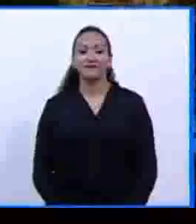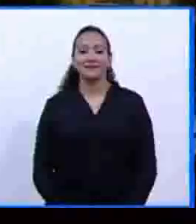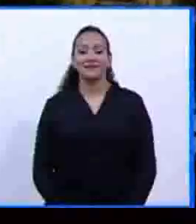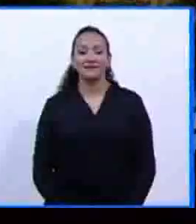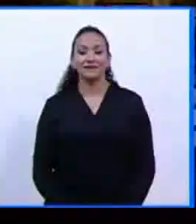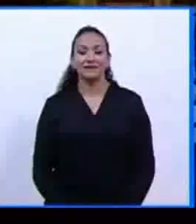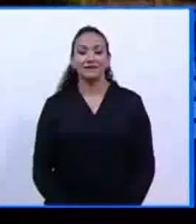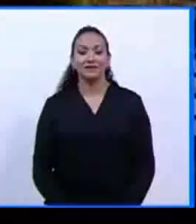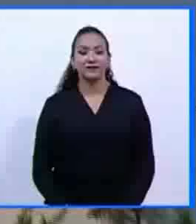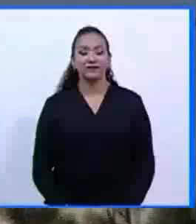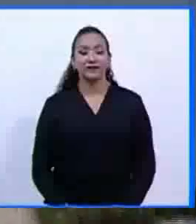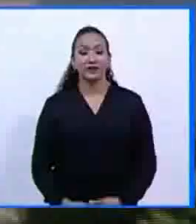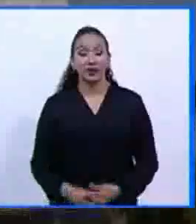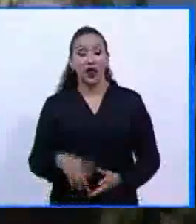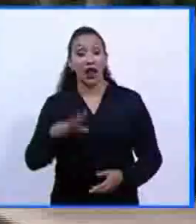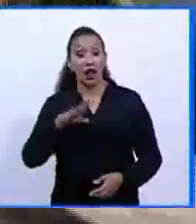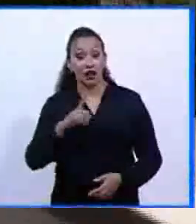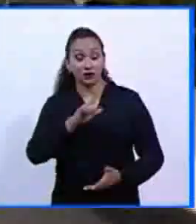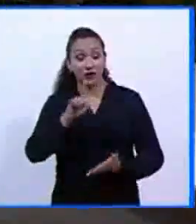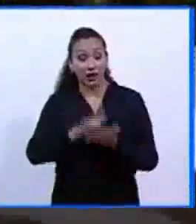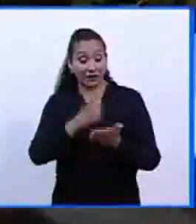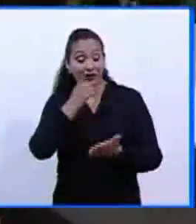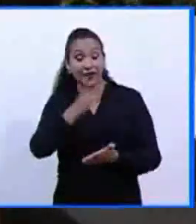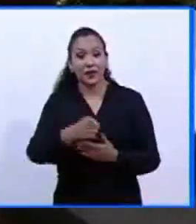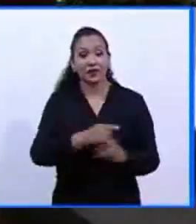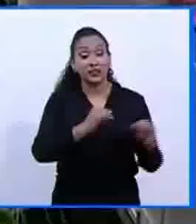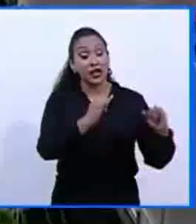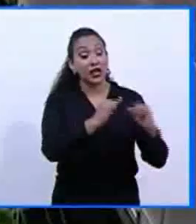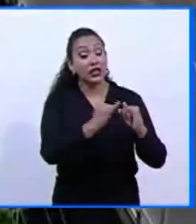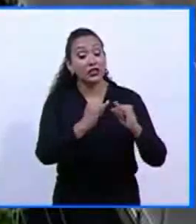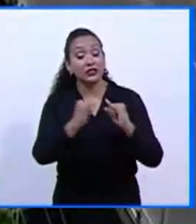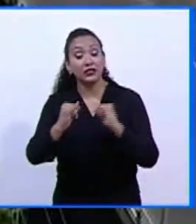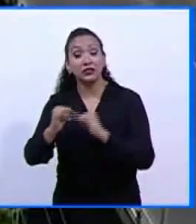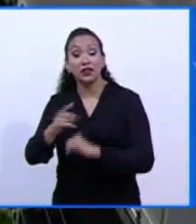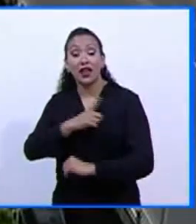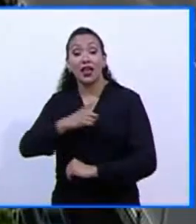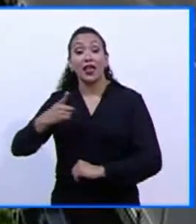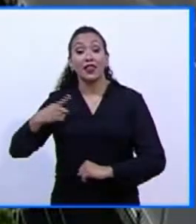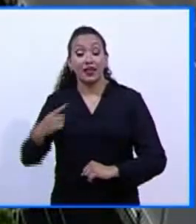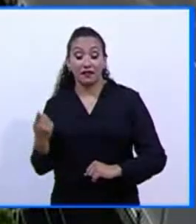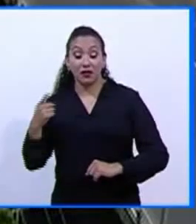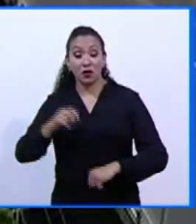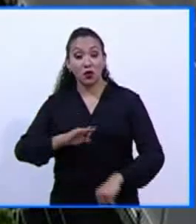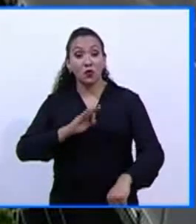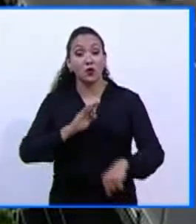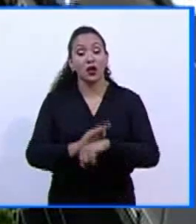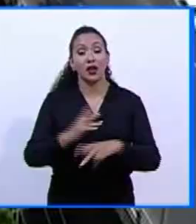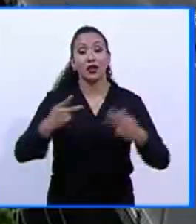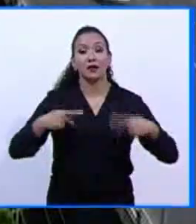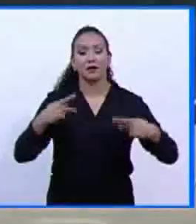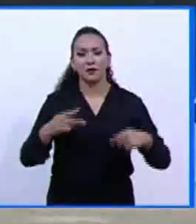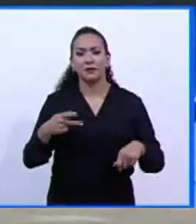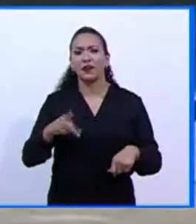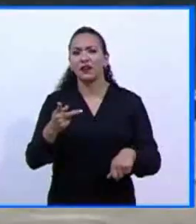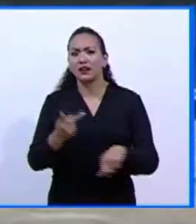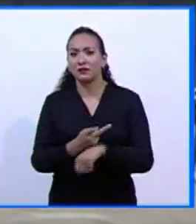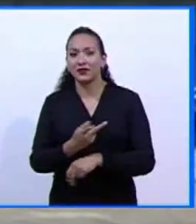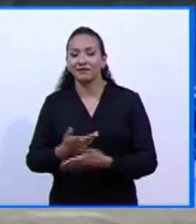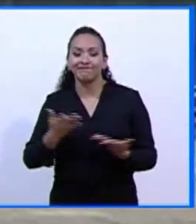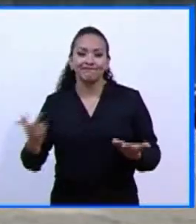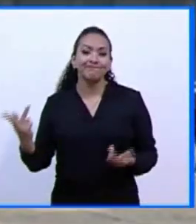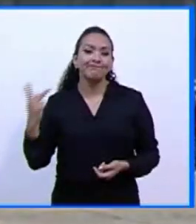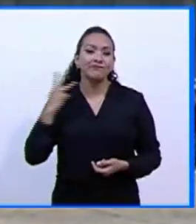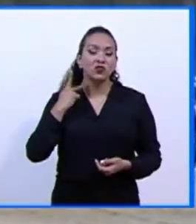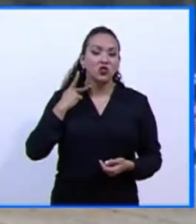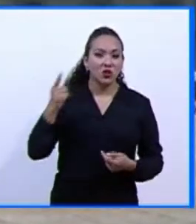El mandato de proteger la integridad de las instituciones nacionales quedó vulnerado como consecuencia de una acción política del